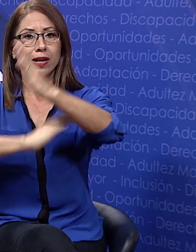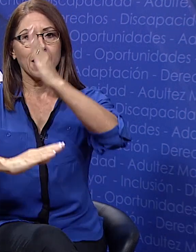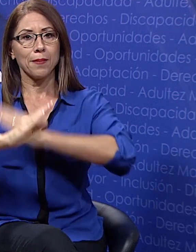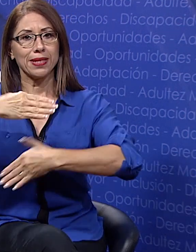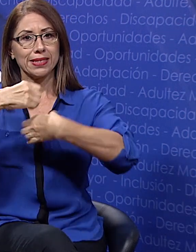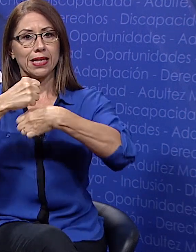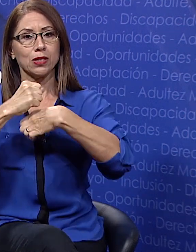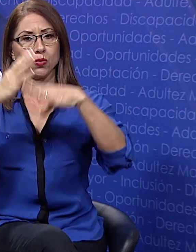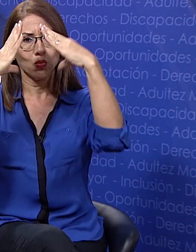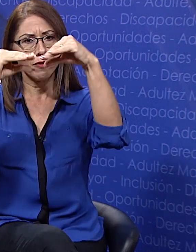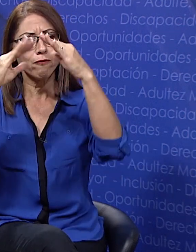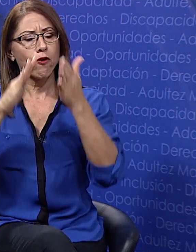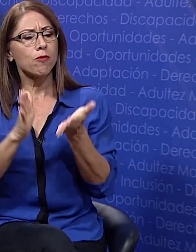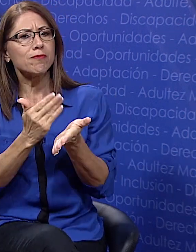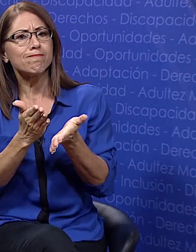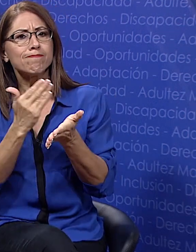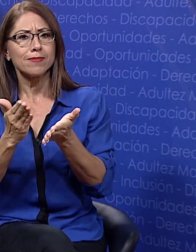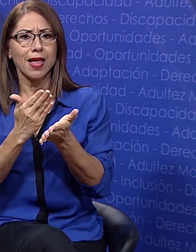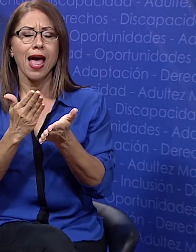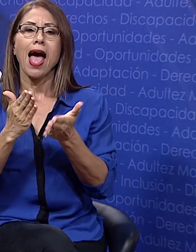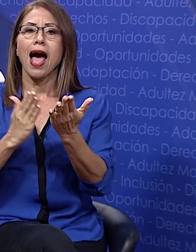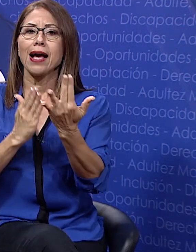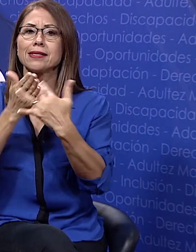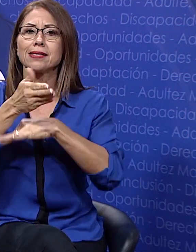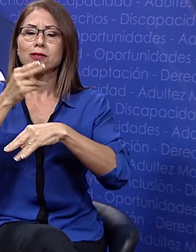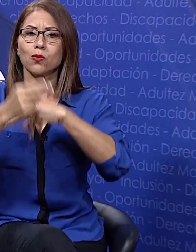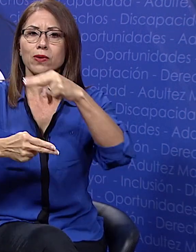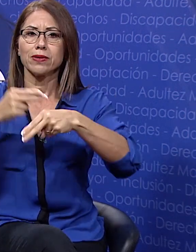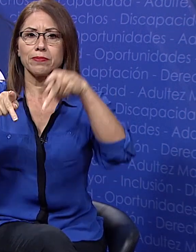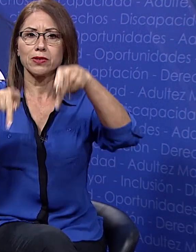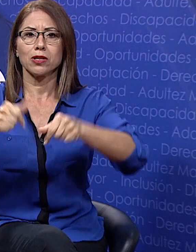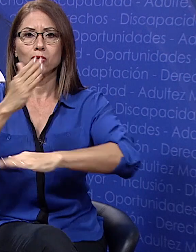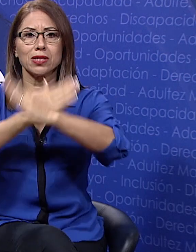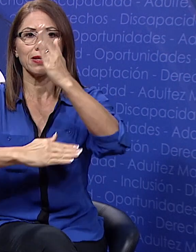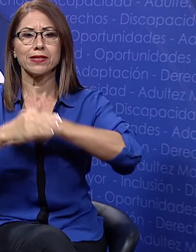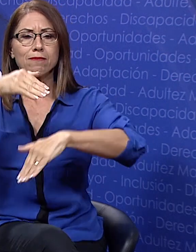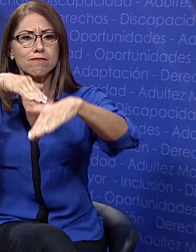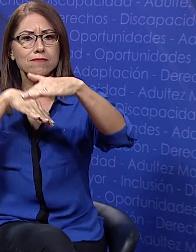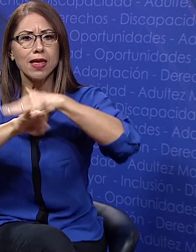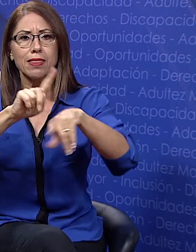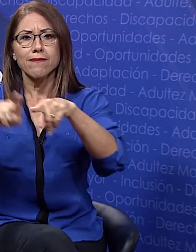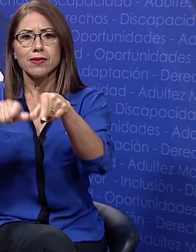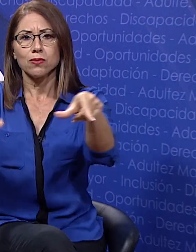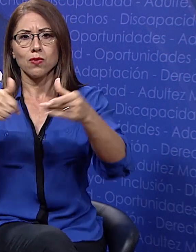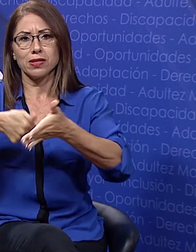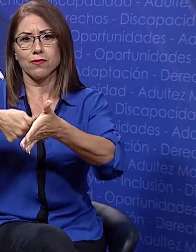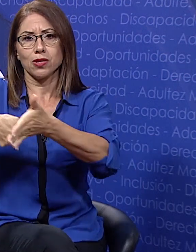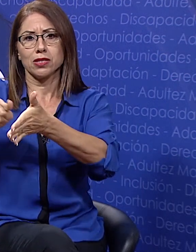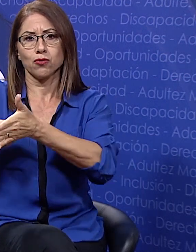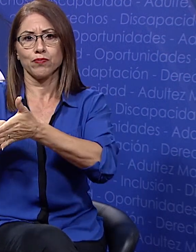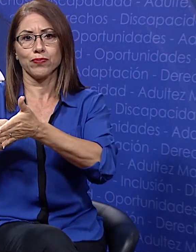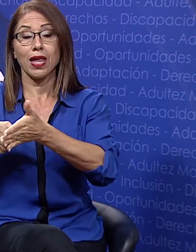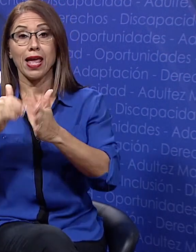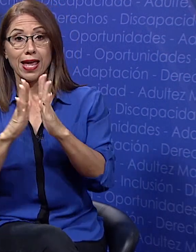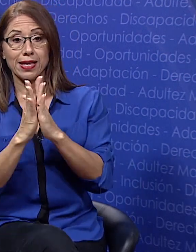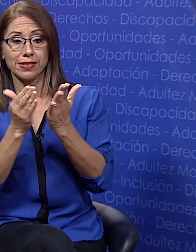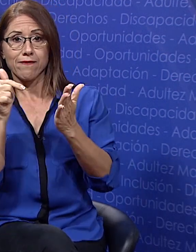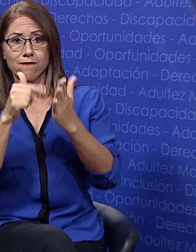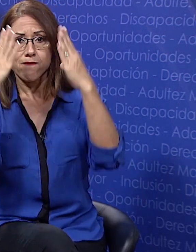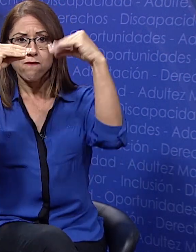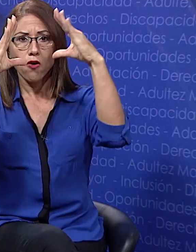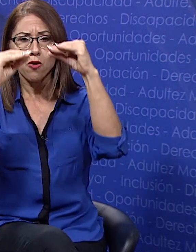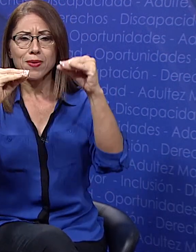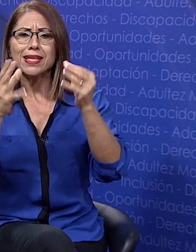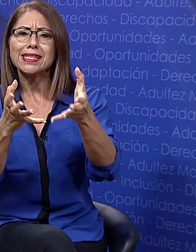un informe sobre el acceso universal de personas con discapacidad a diversos centros de votación. Por medio de este informe se